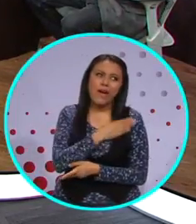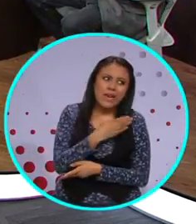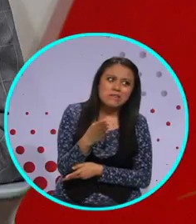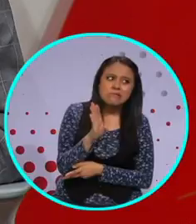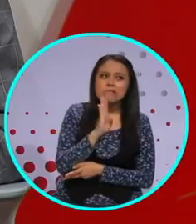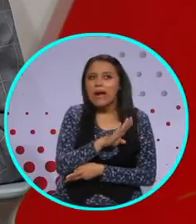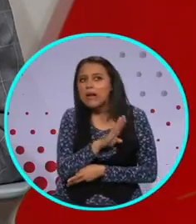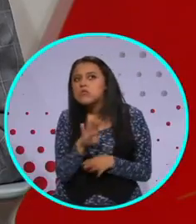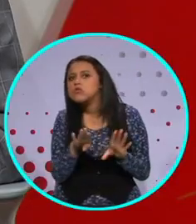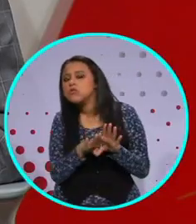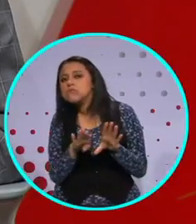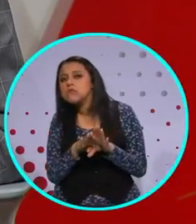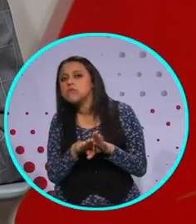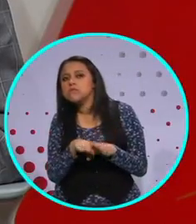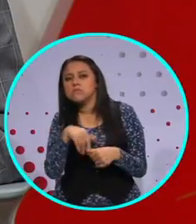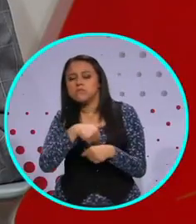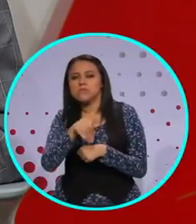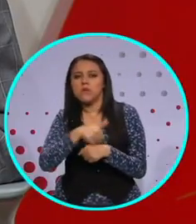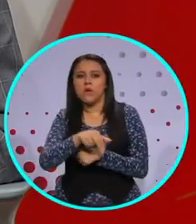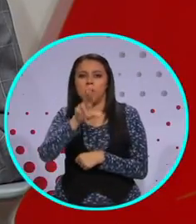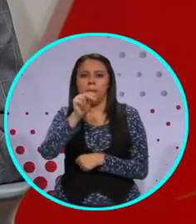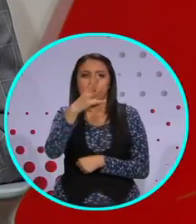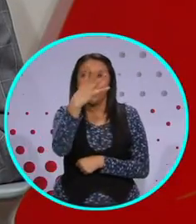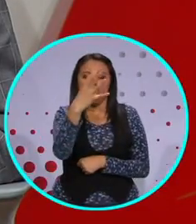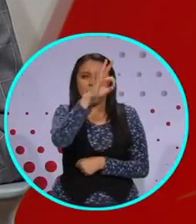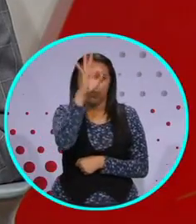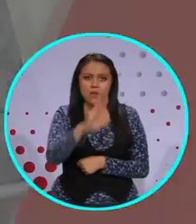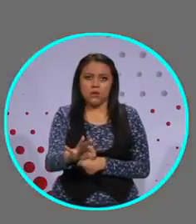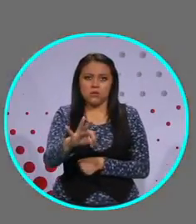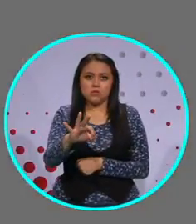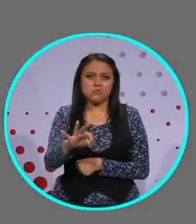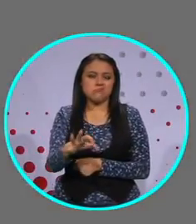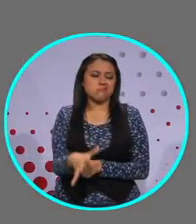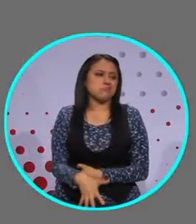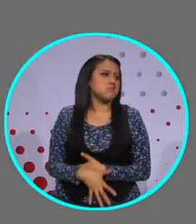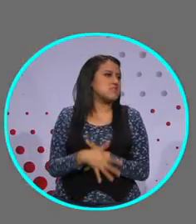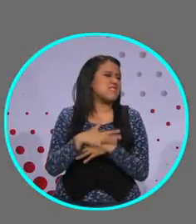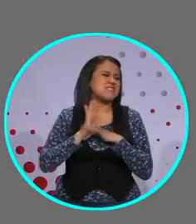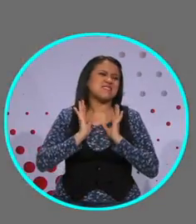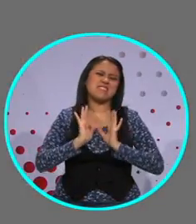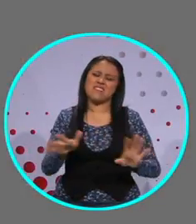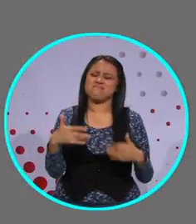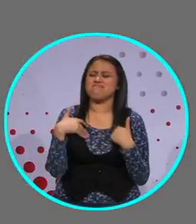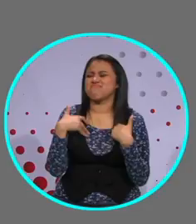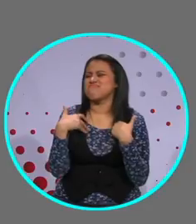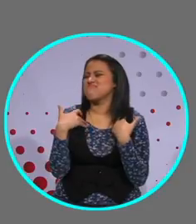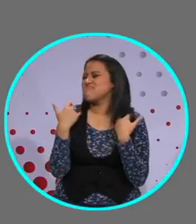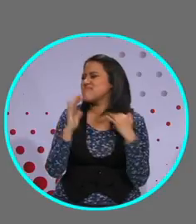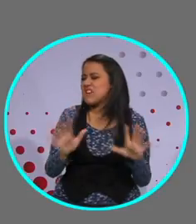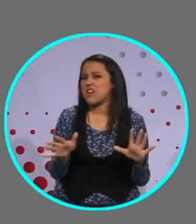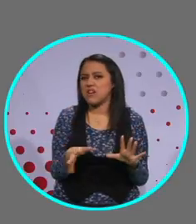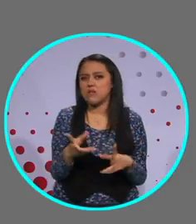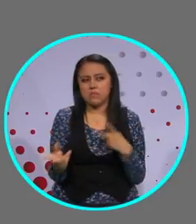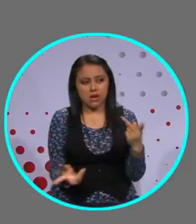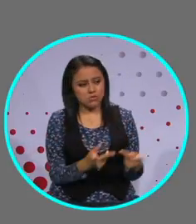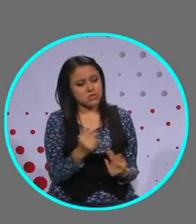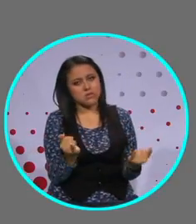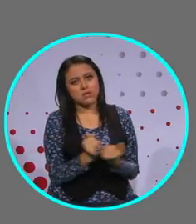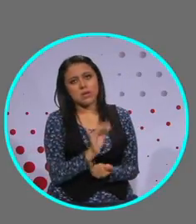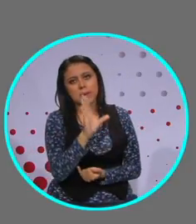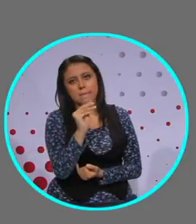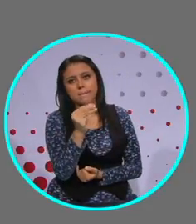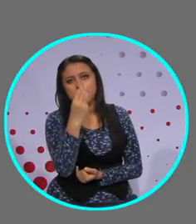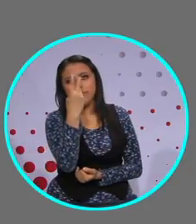número más alto de la encuesta con 84 por ciento es hartazgo para preguntarnos a nuestras tumbas que va la